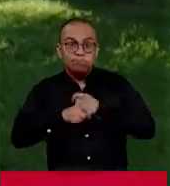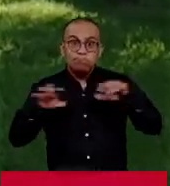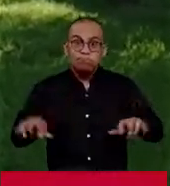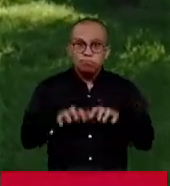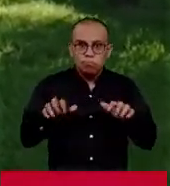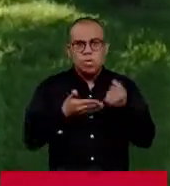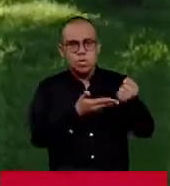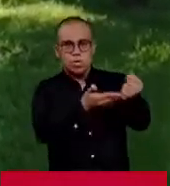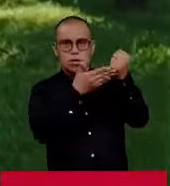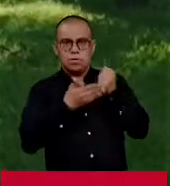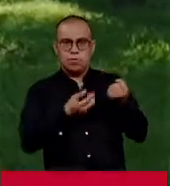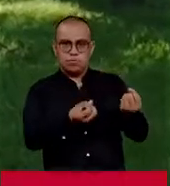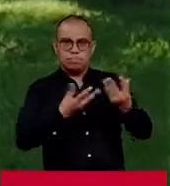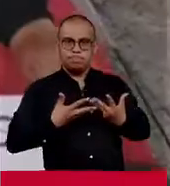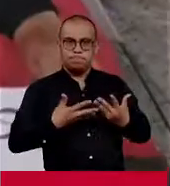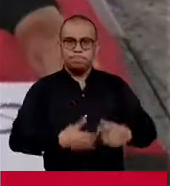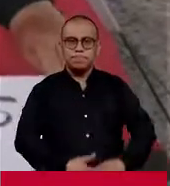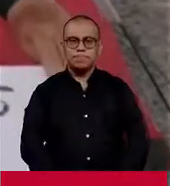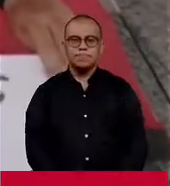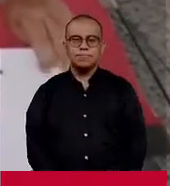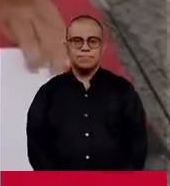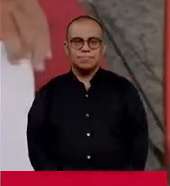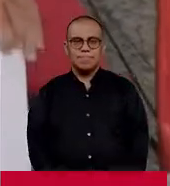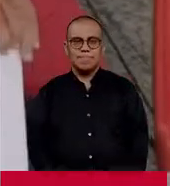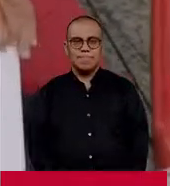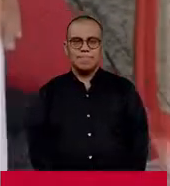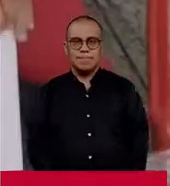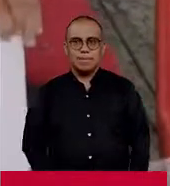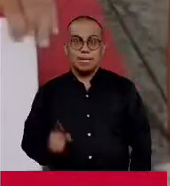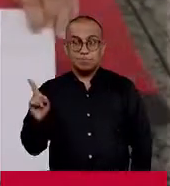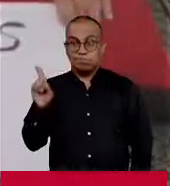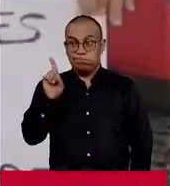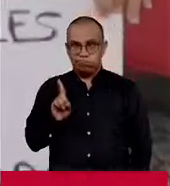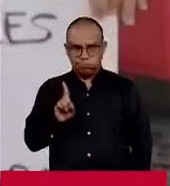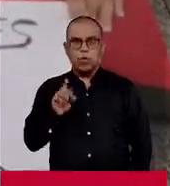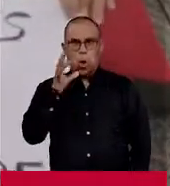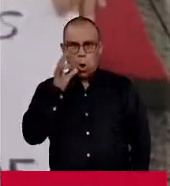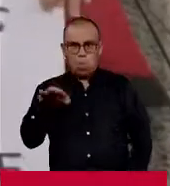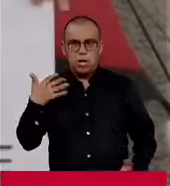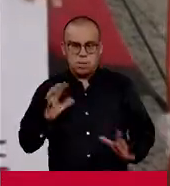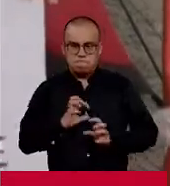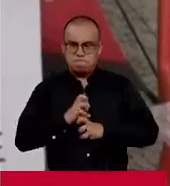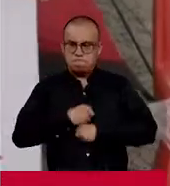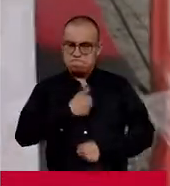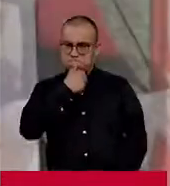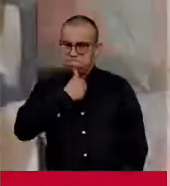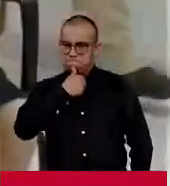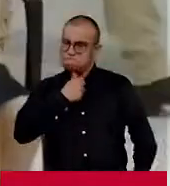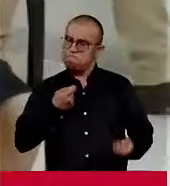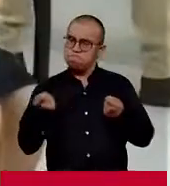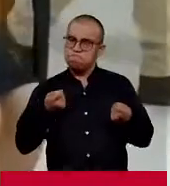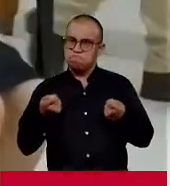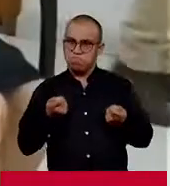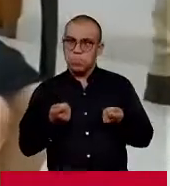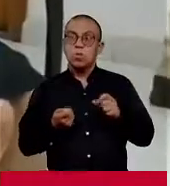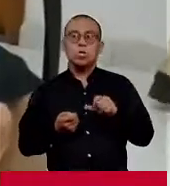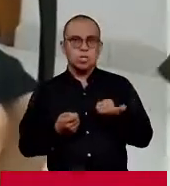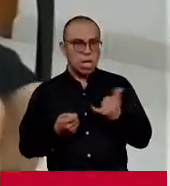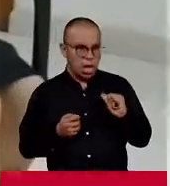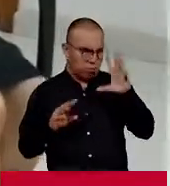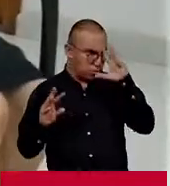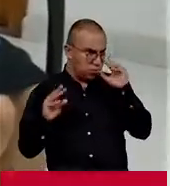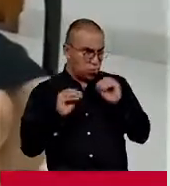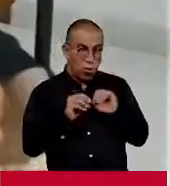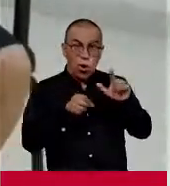algunas ayudas. Uno de los vendedores estuvo en huelga de hambre, la que también levantó luego de que las